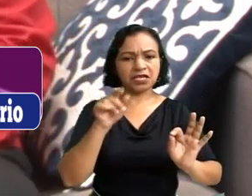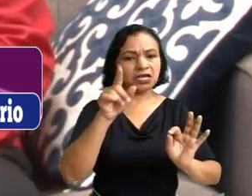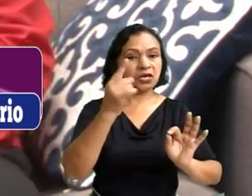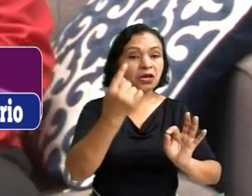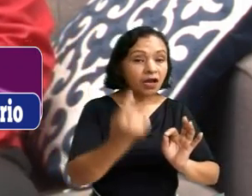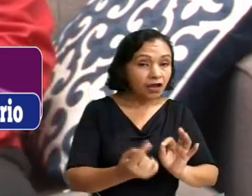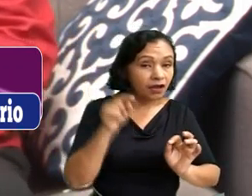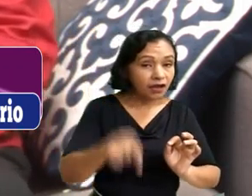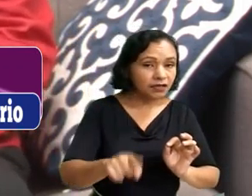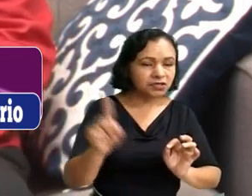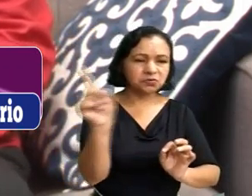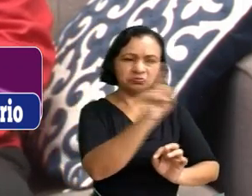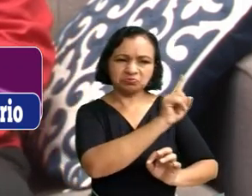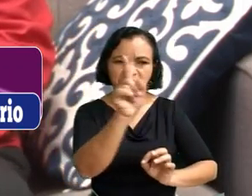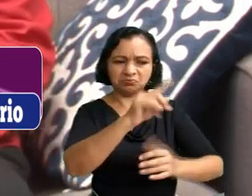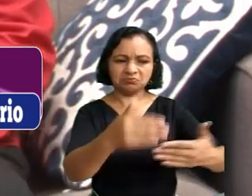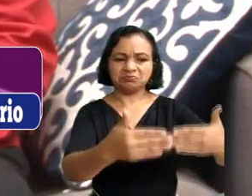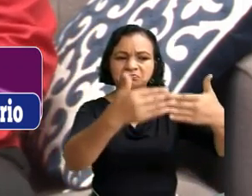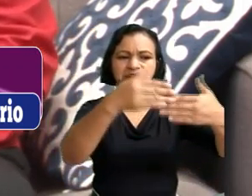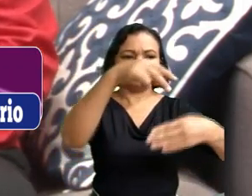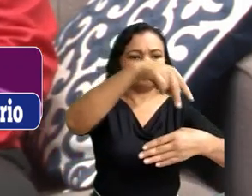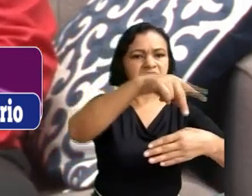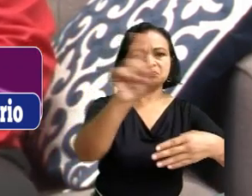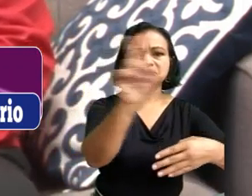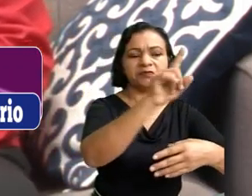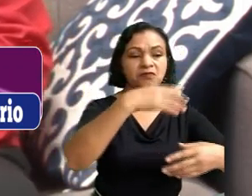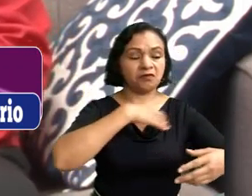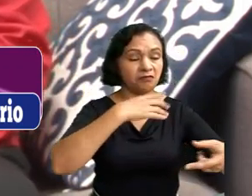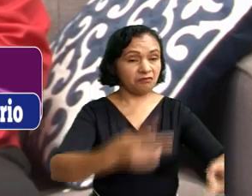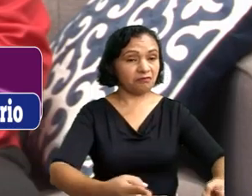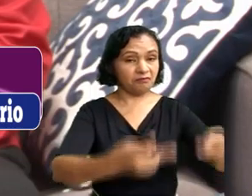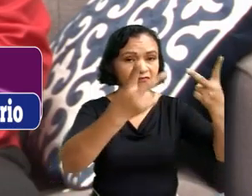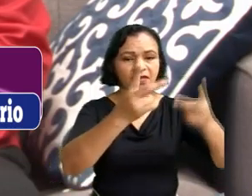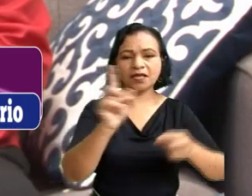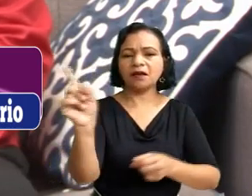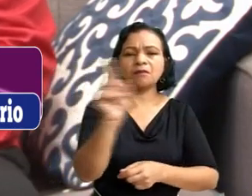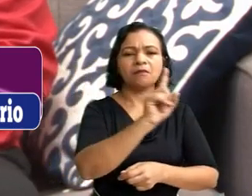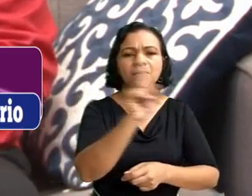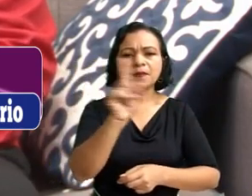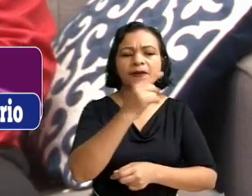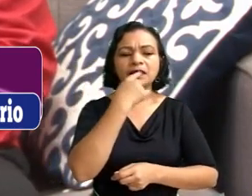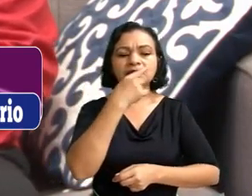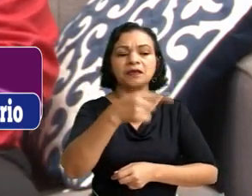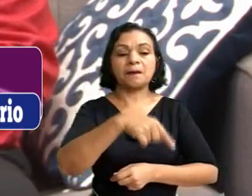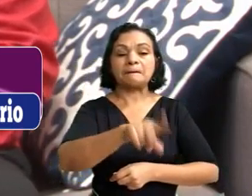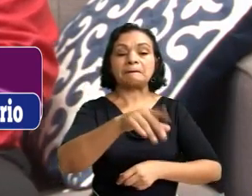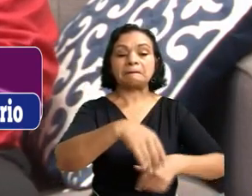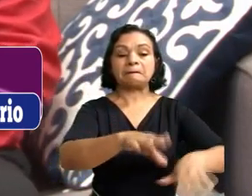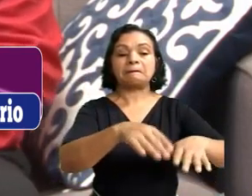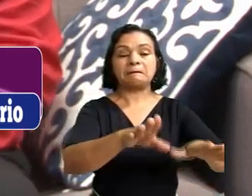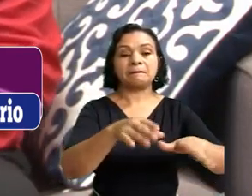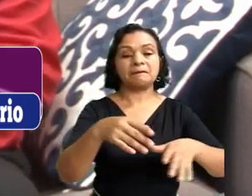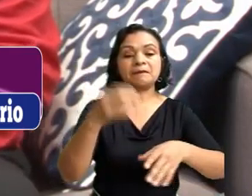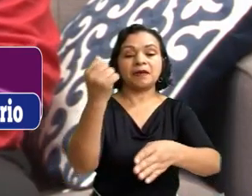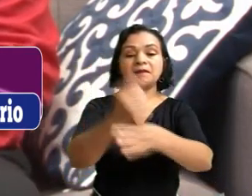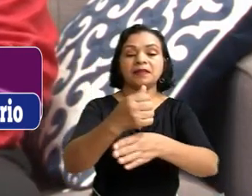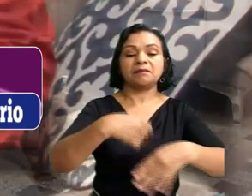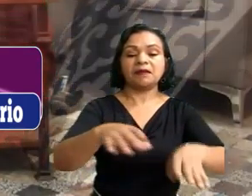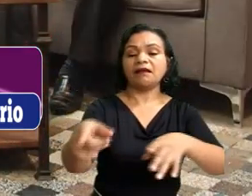en la línea de fuego esos barría que han subido manda a matar y mandar a